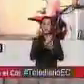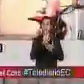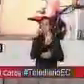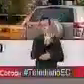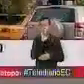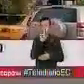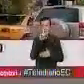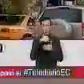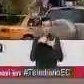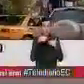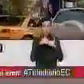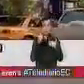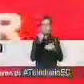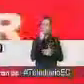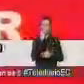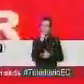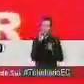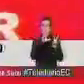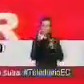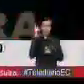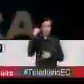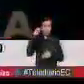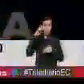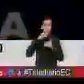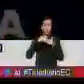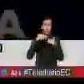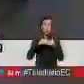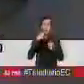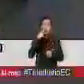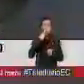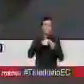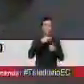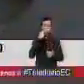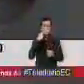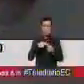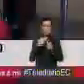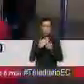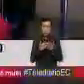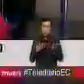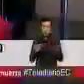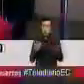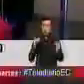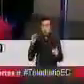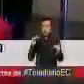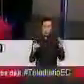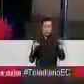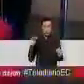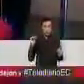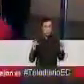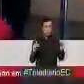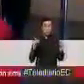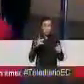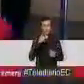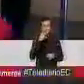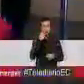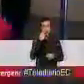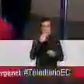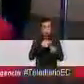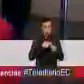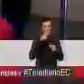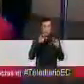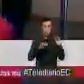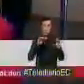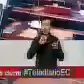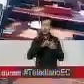universidades públicas y el ahorro de cerca de 700 millones de dólares en los subsidios a los combustibles. Tiene una variación y baja el petróleo. Vamos a tener